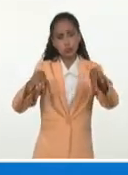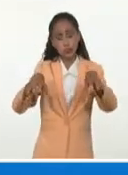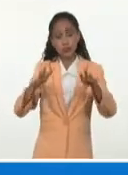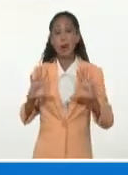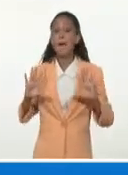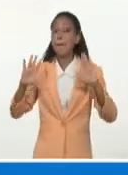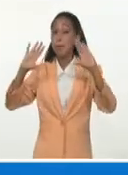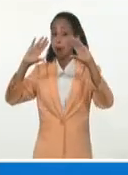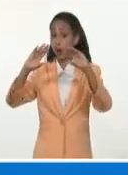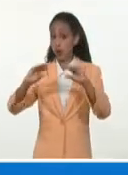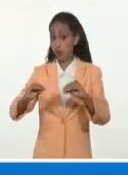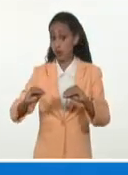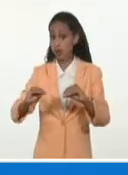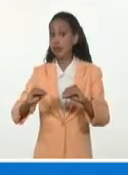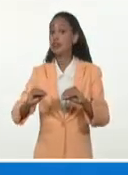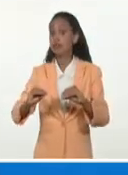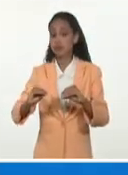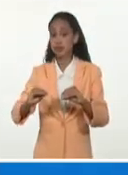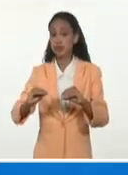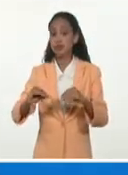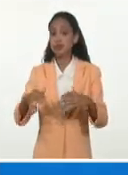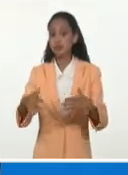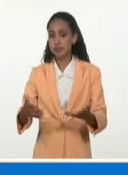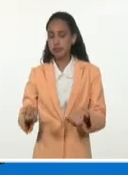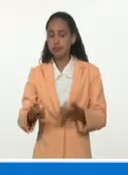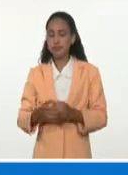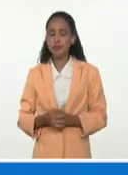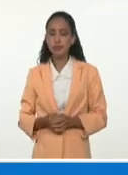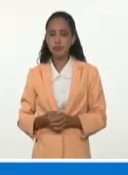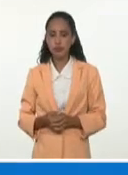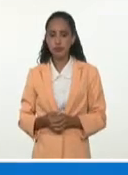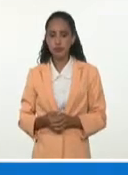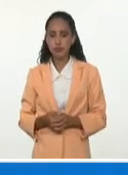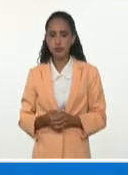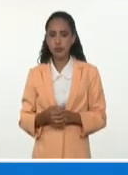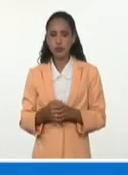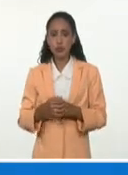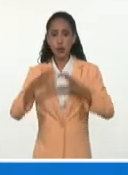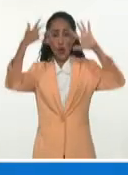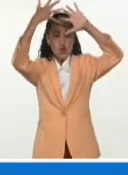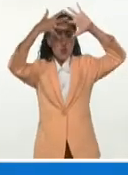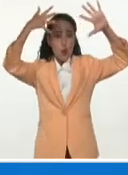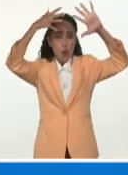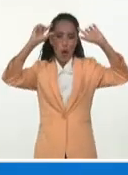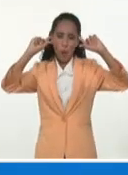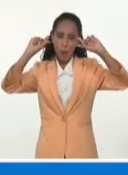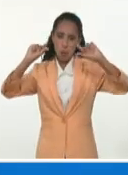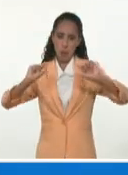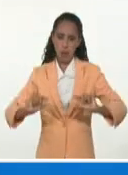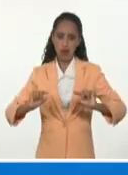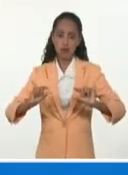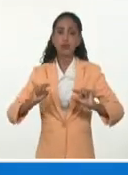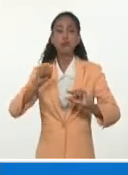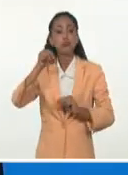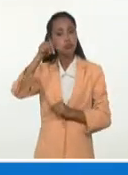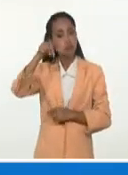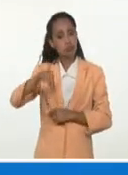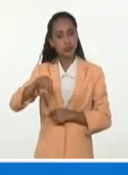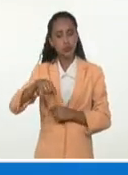noche entonces ocurrirá una disminución gradual de los nublados los restos de la convención donde la actividad